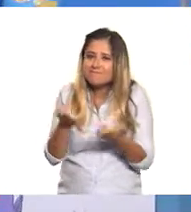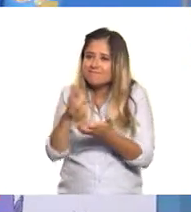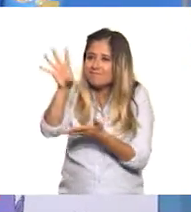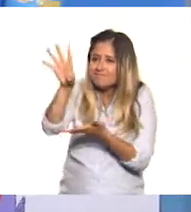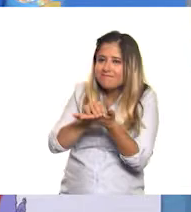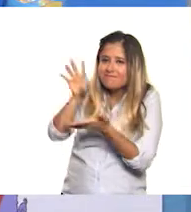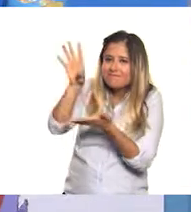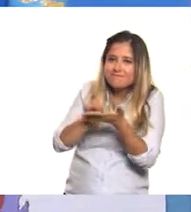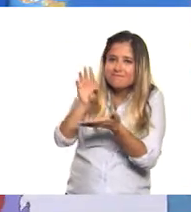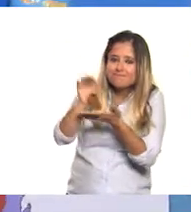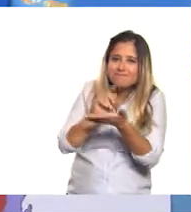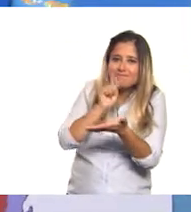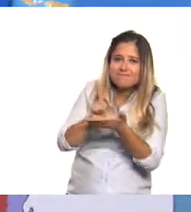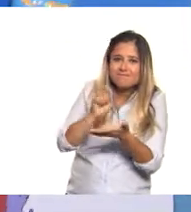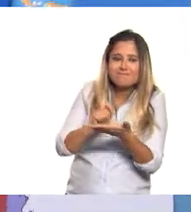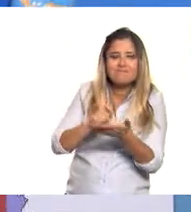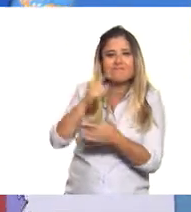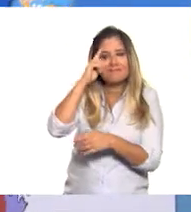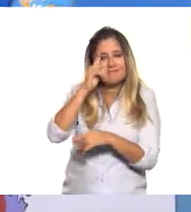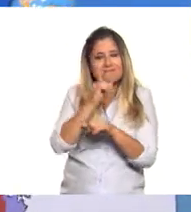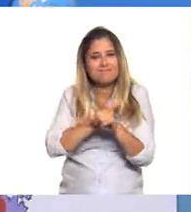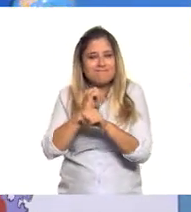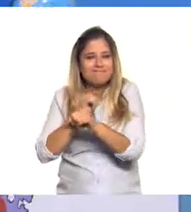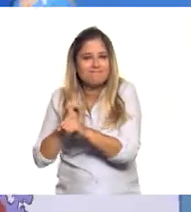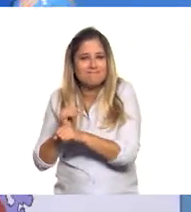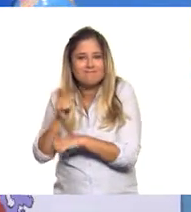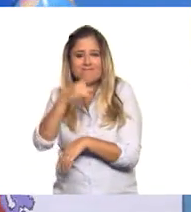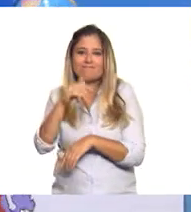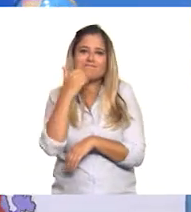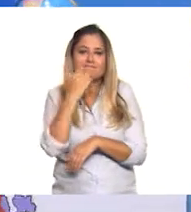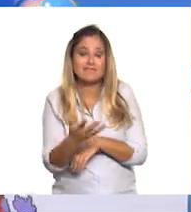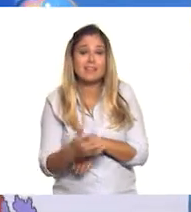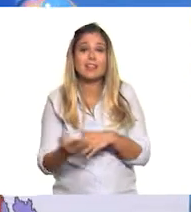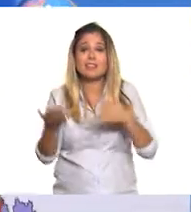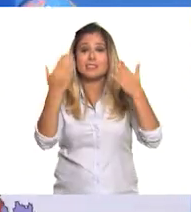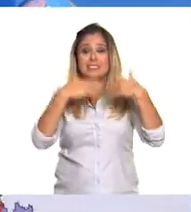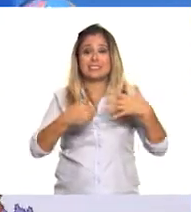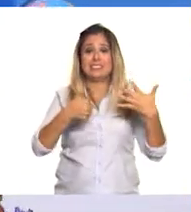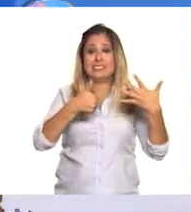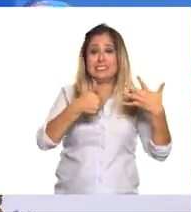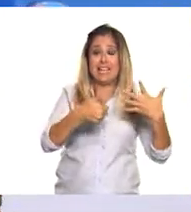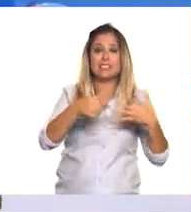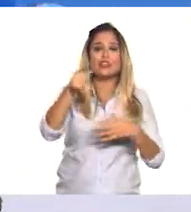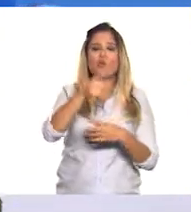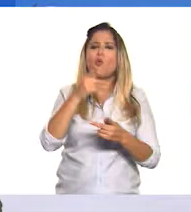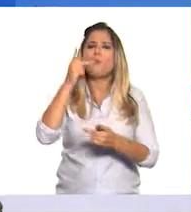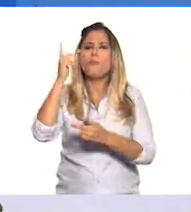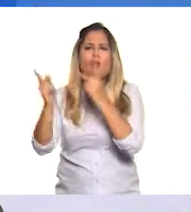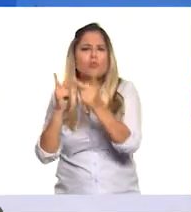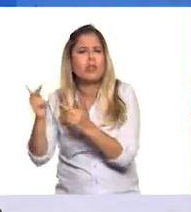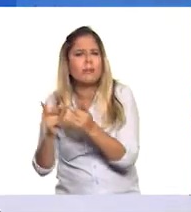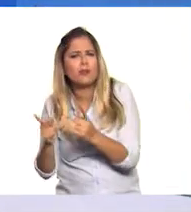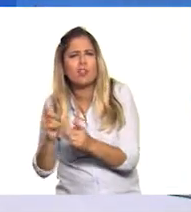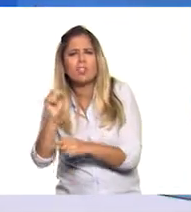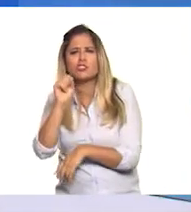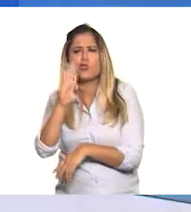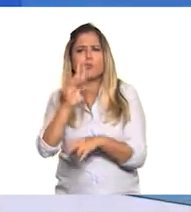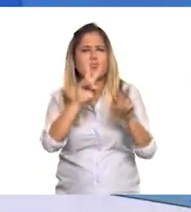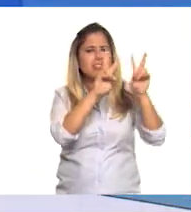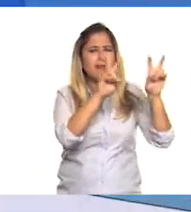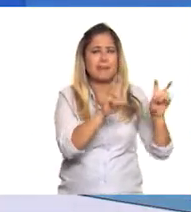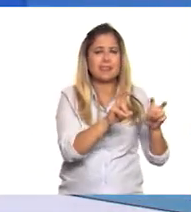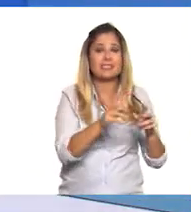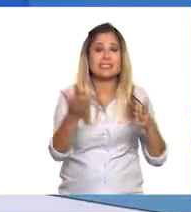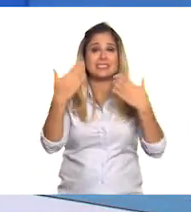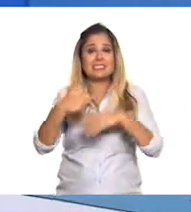su tema y lo que desean indagar. Bueno, el punto 6 es formular preguntas con base en los subtemas y el